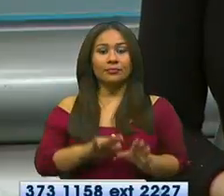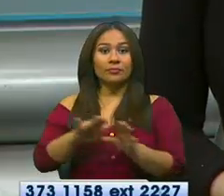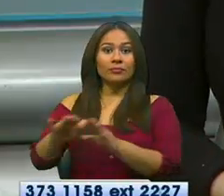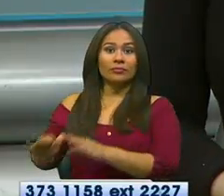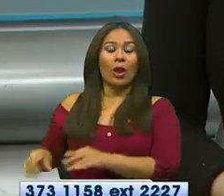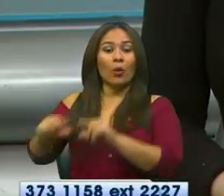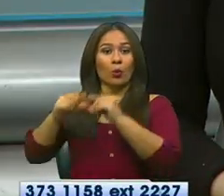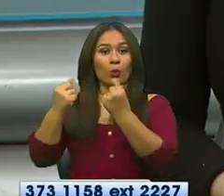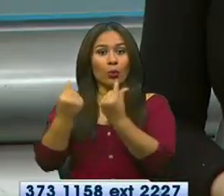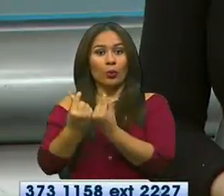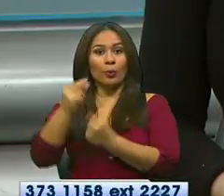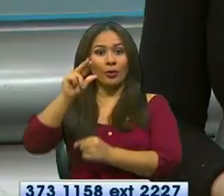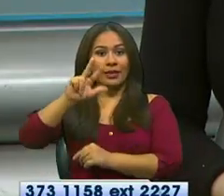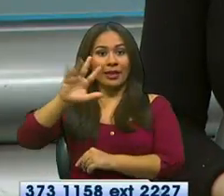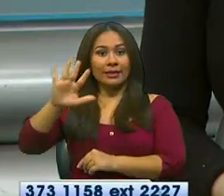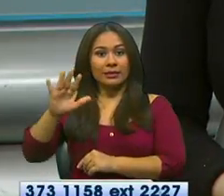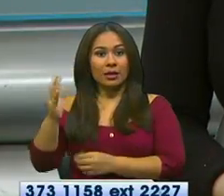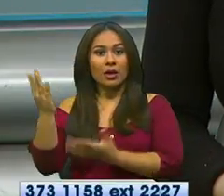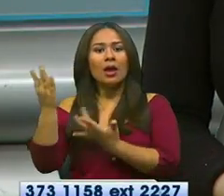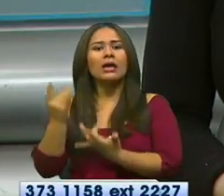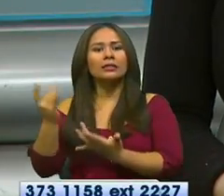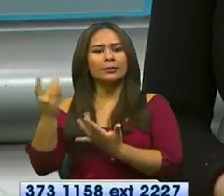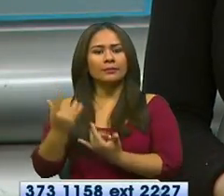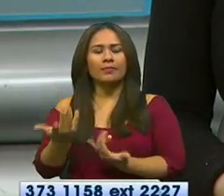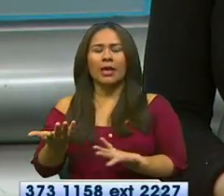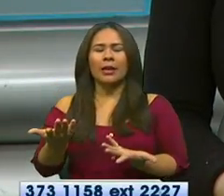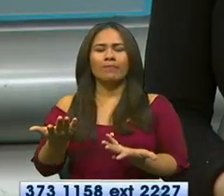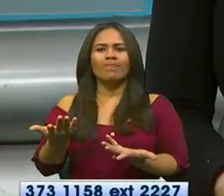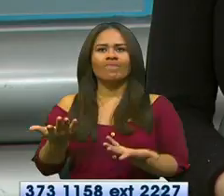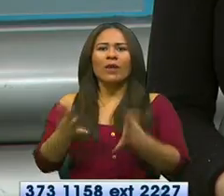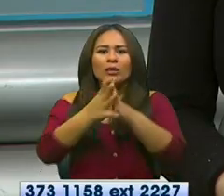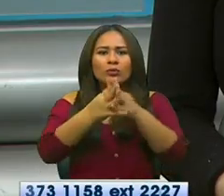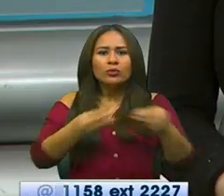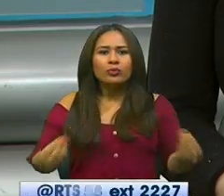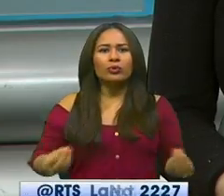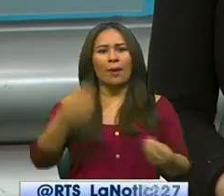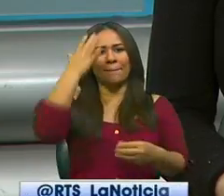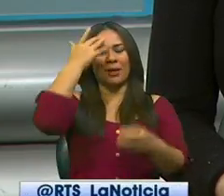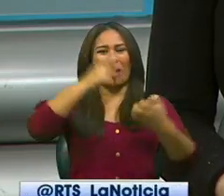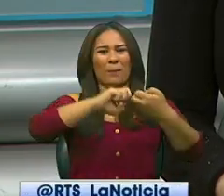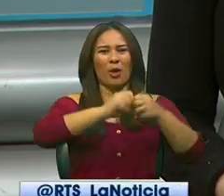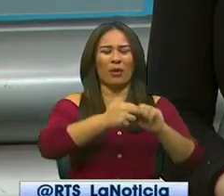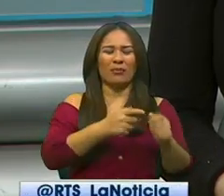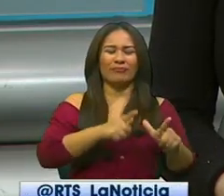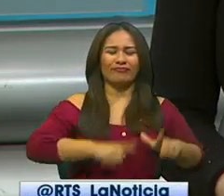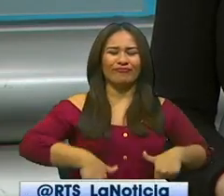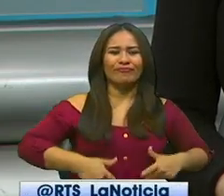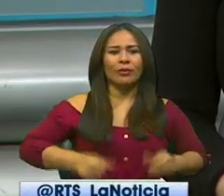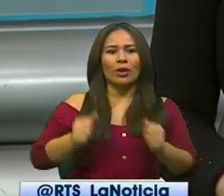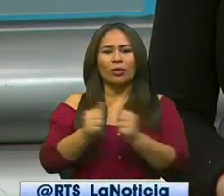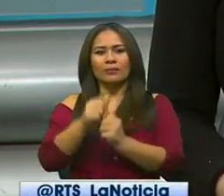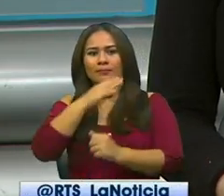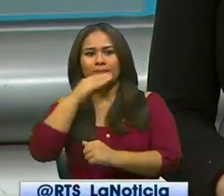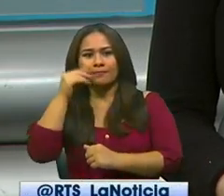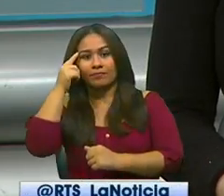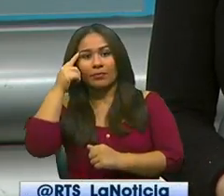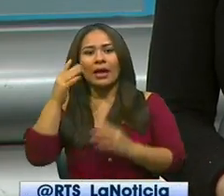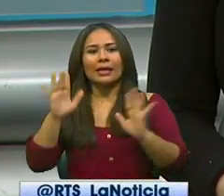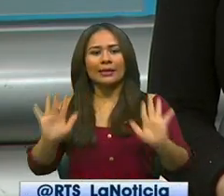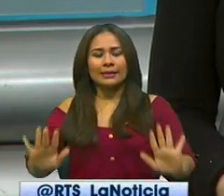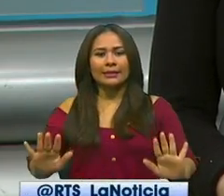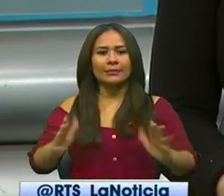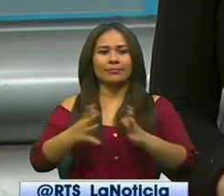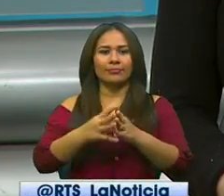Miembros del partido de gobierno esperan poder superar las diferencias internas que han vivido en los últimos días. Javier Gallo con los detalles.